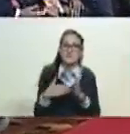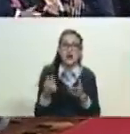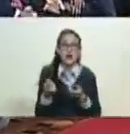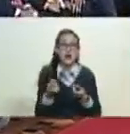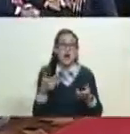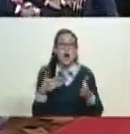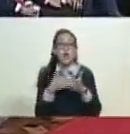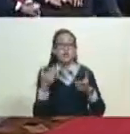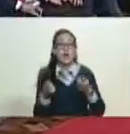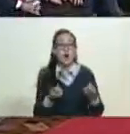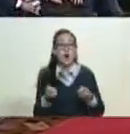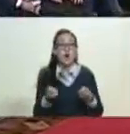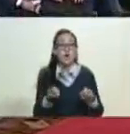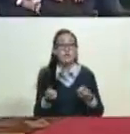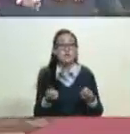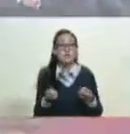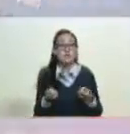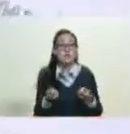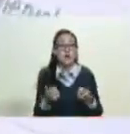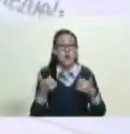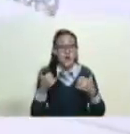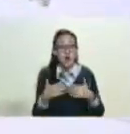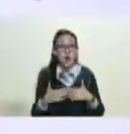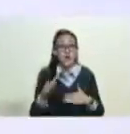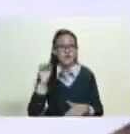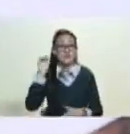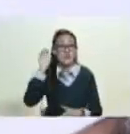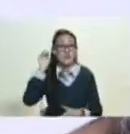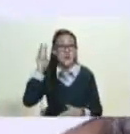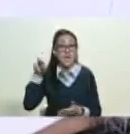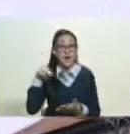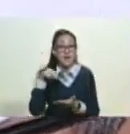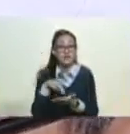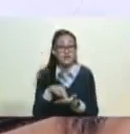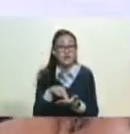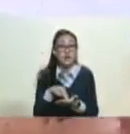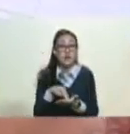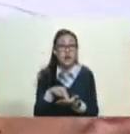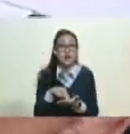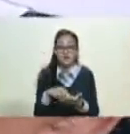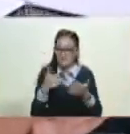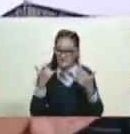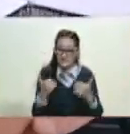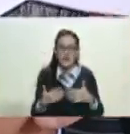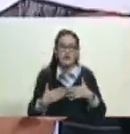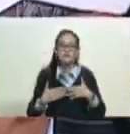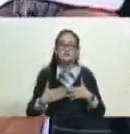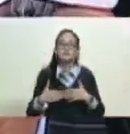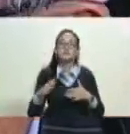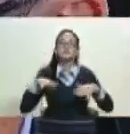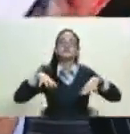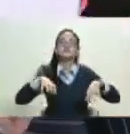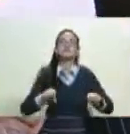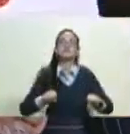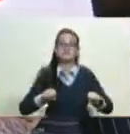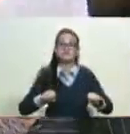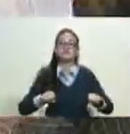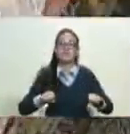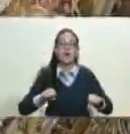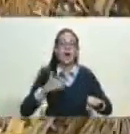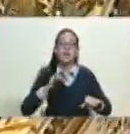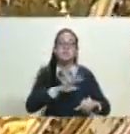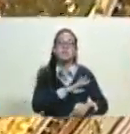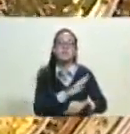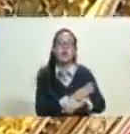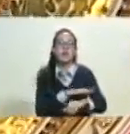economía. Porque desde acá, desde esta Asamblea Nacional Constituyente, tenemos desde ya, nos hemos instalado y tenemos el poder